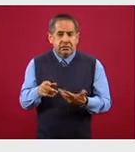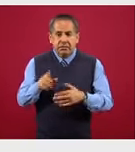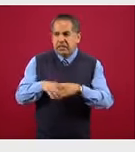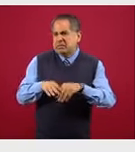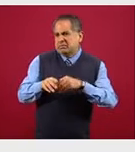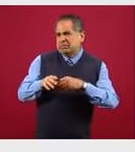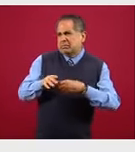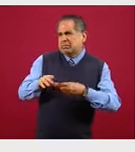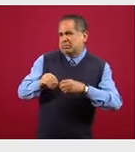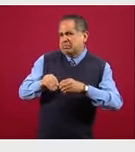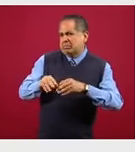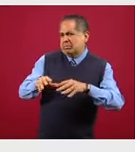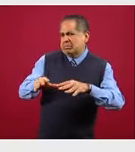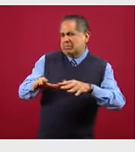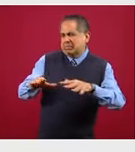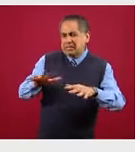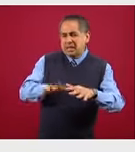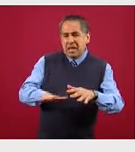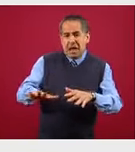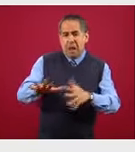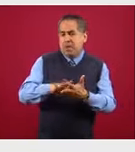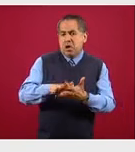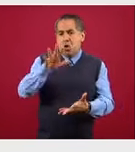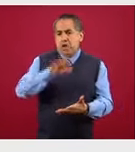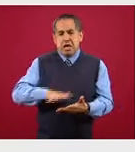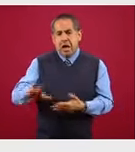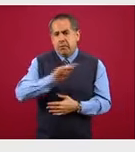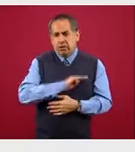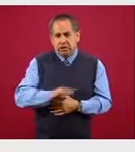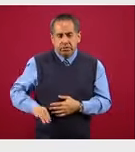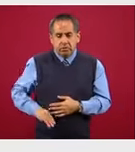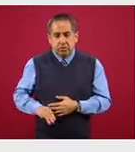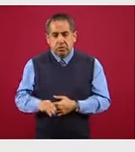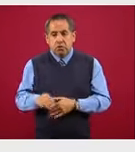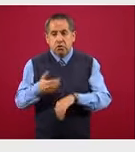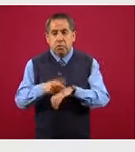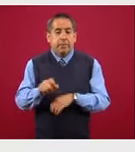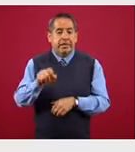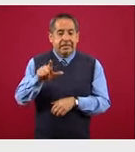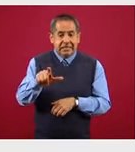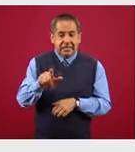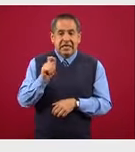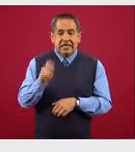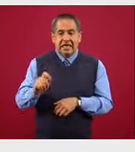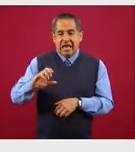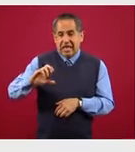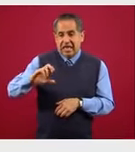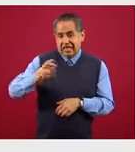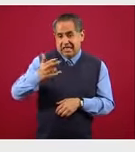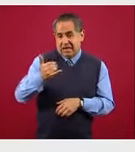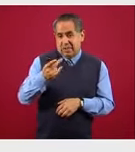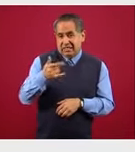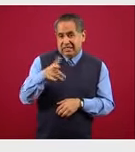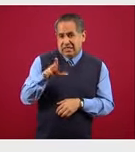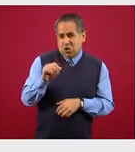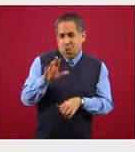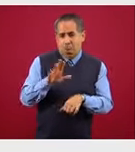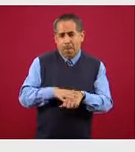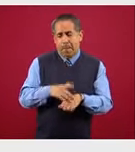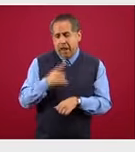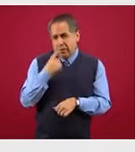dispersión prácticamente en la gran mayoría de los estados y veamos la 27, Chilpancingo es la que tiene la mayor tasa, pero también tenemos